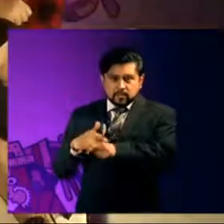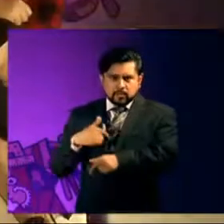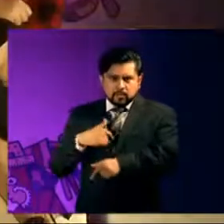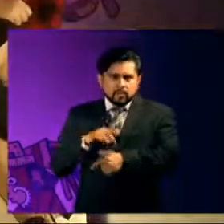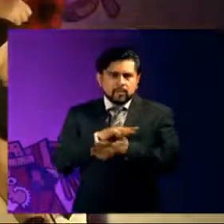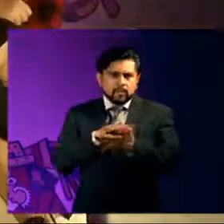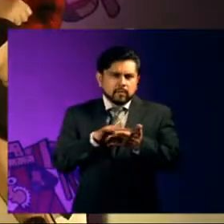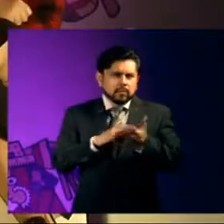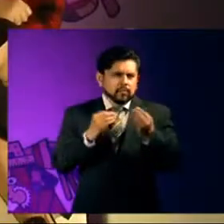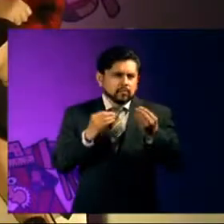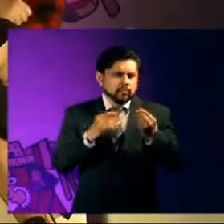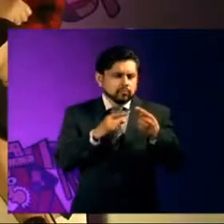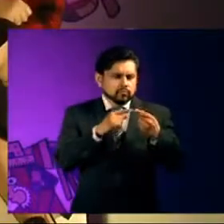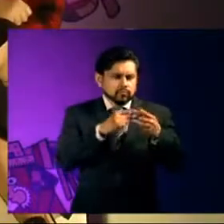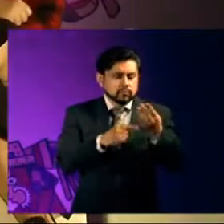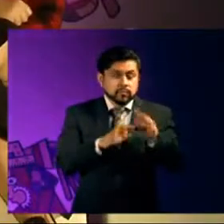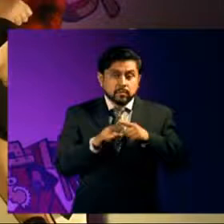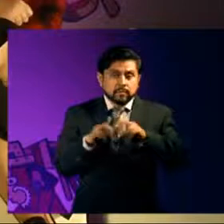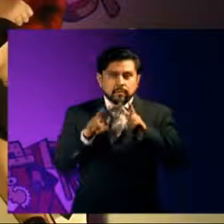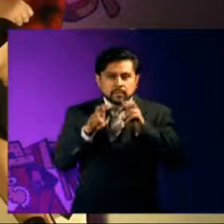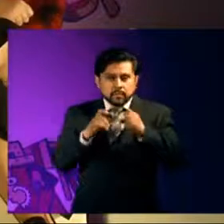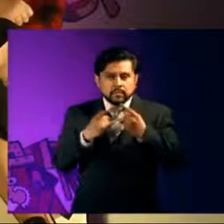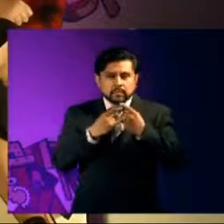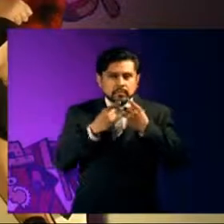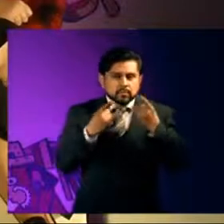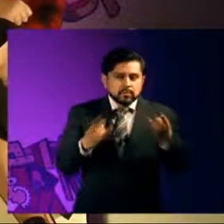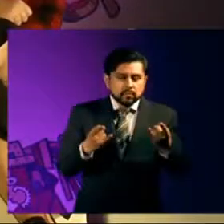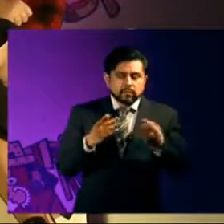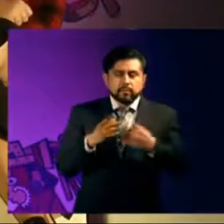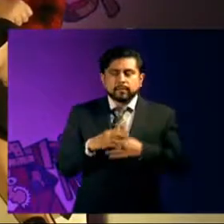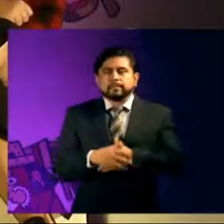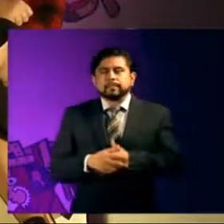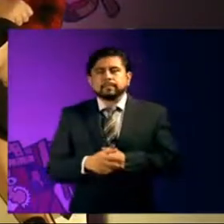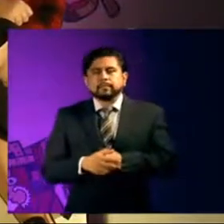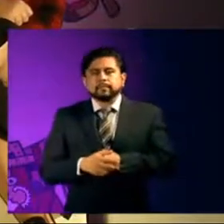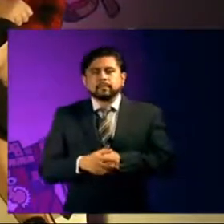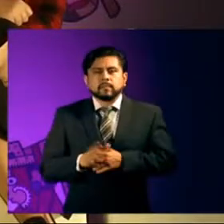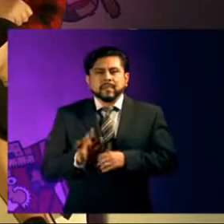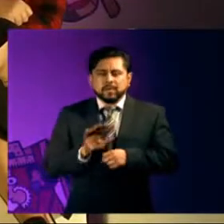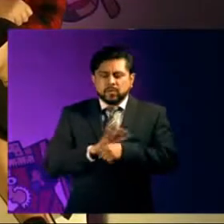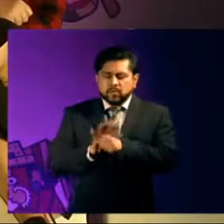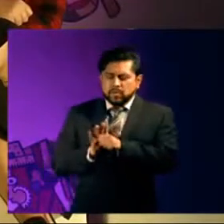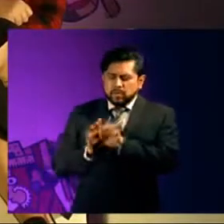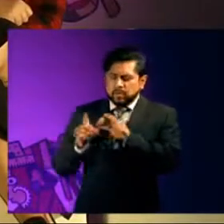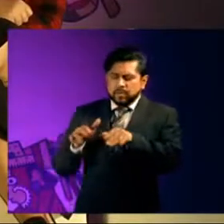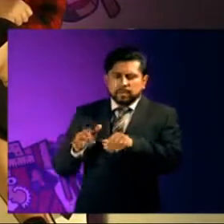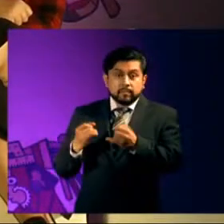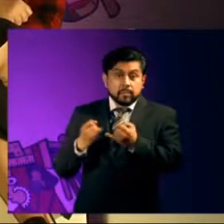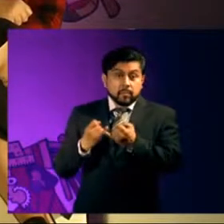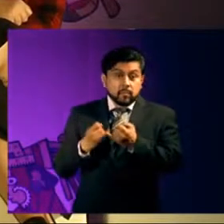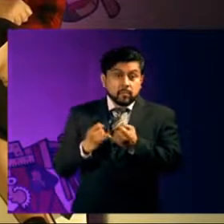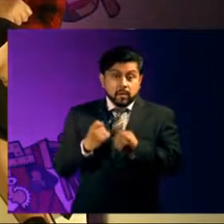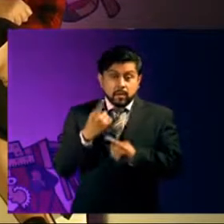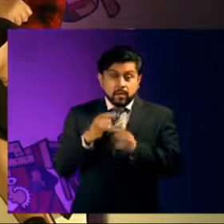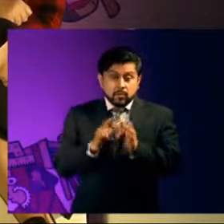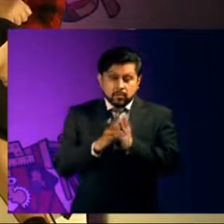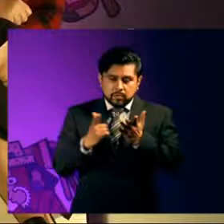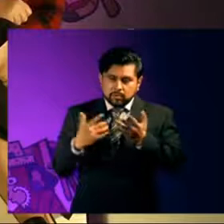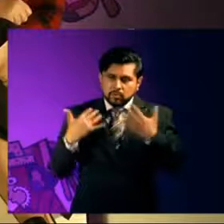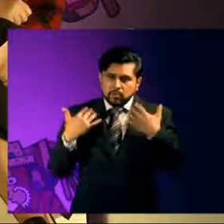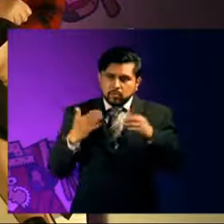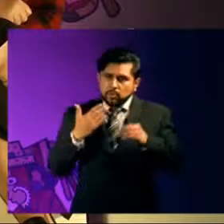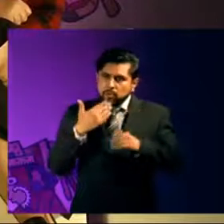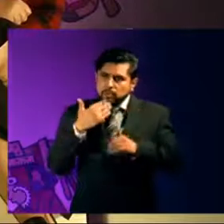mucho sobre eso y de de historia y con la pandemia salieron libros geniales no libros sobre